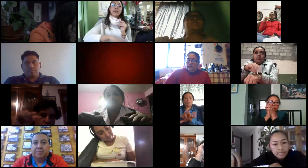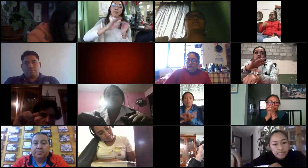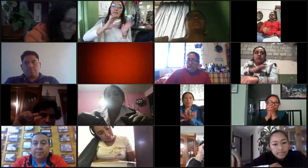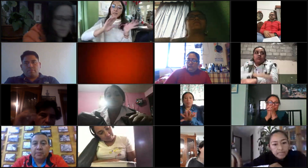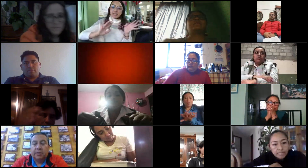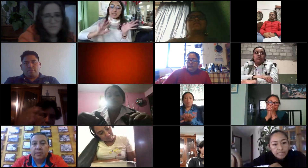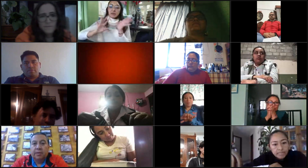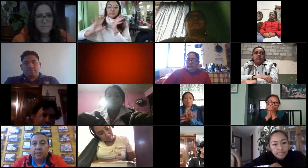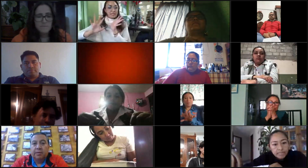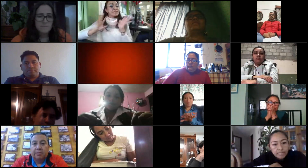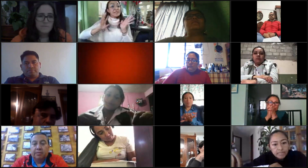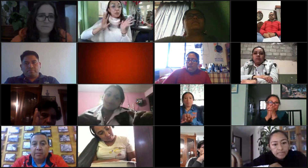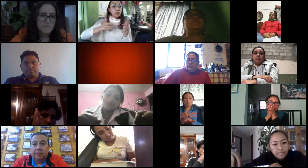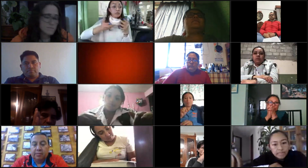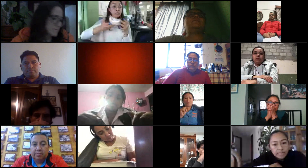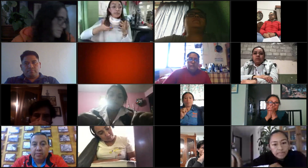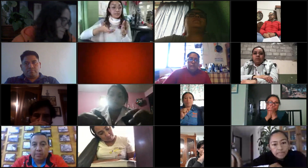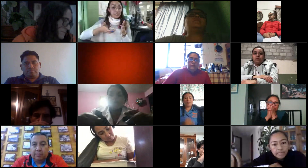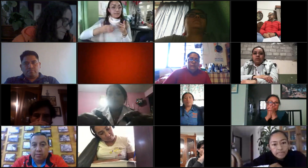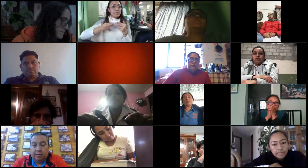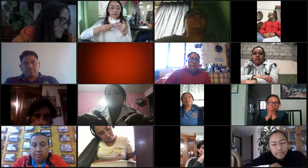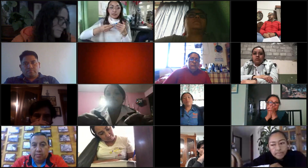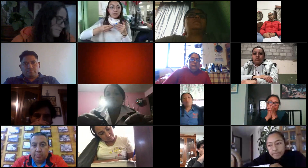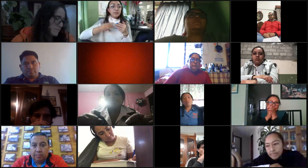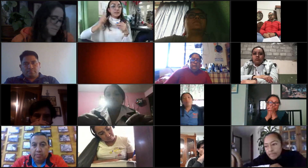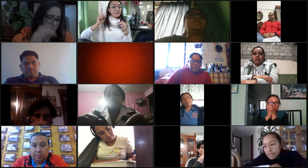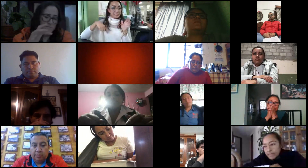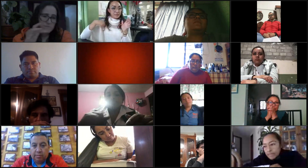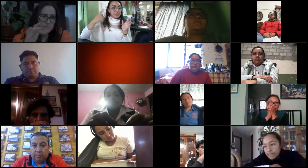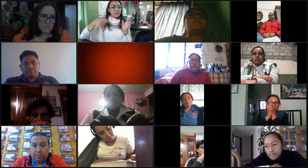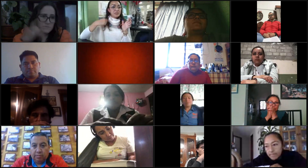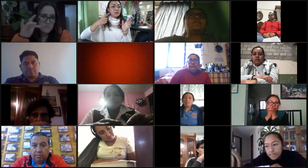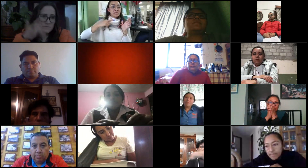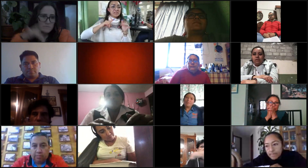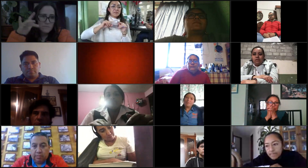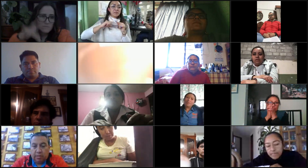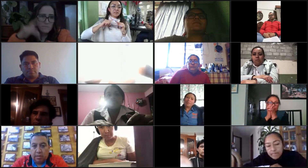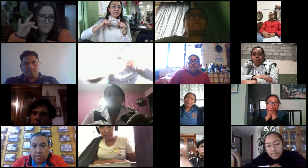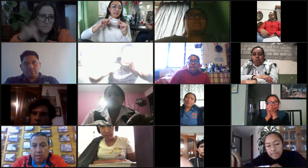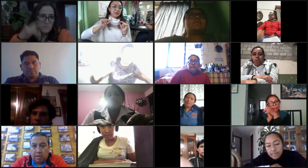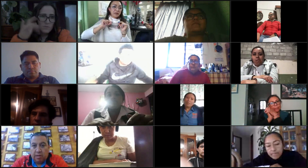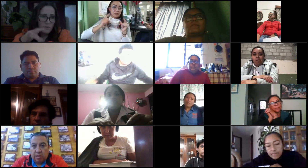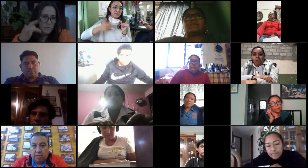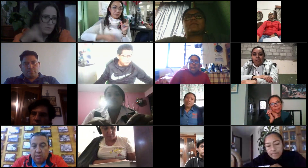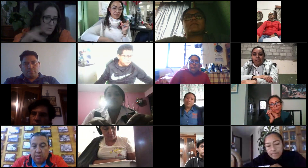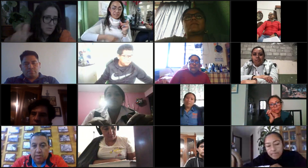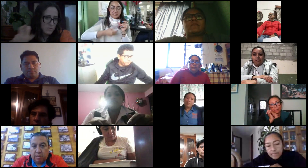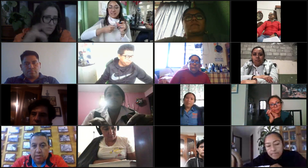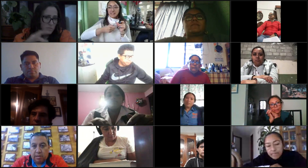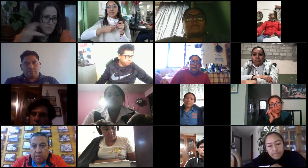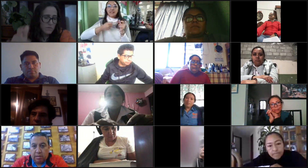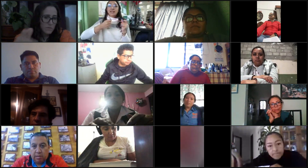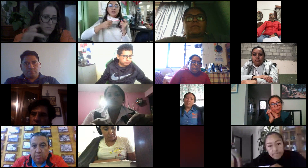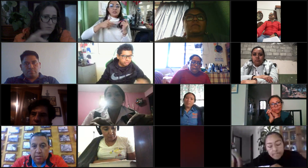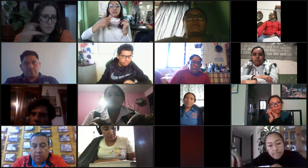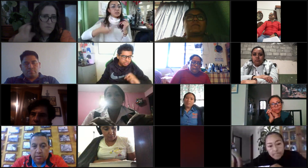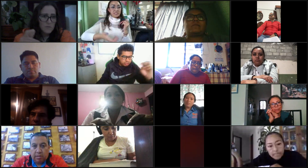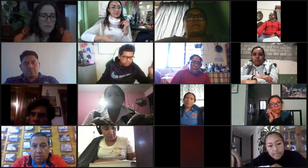Entonces, empiecen a utilizar, sé que son poquitas señas, claro, pero si las empezamos a utilizar vamos generando cambios bien padres